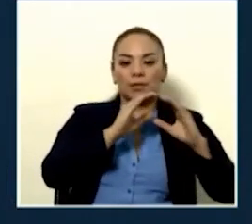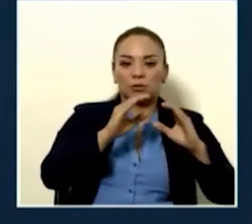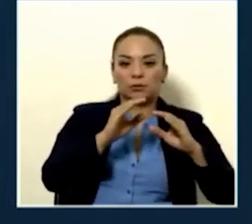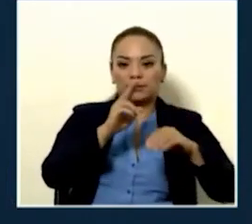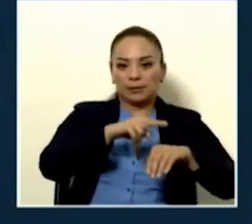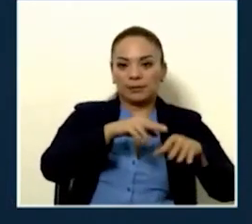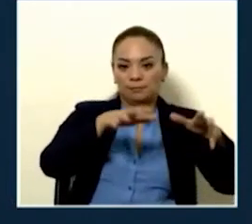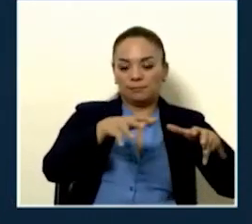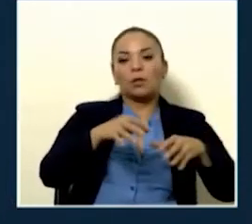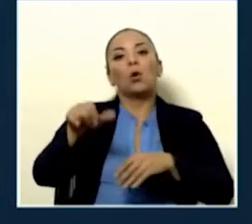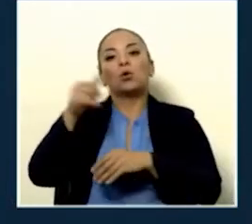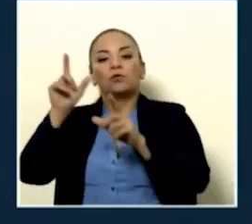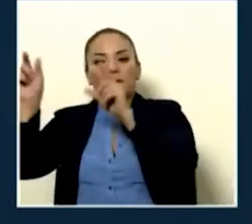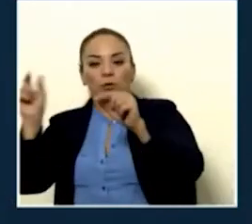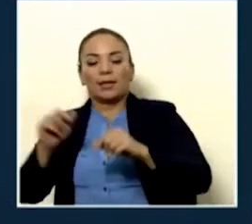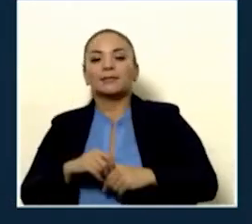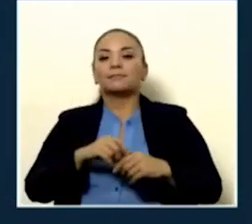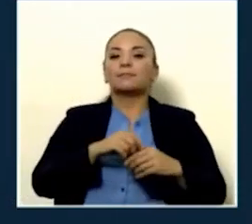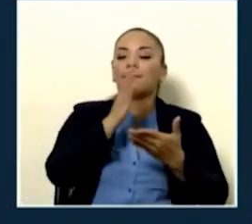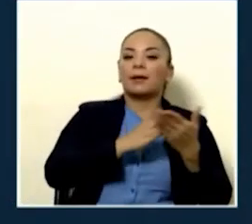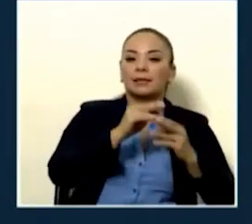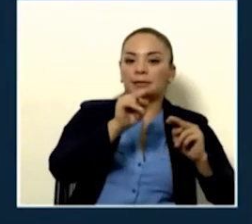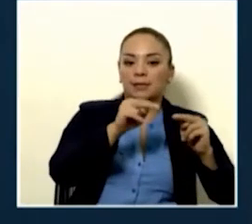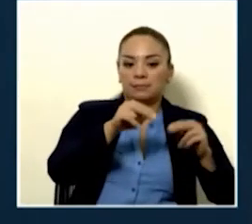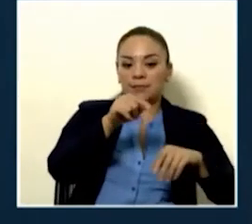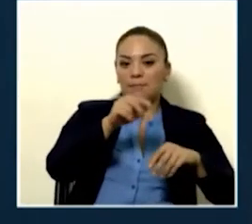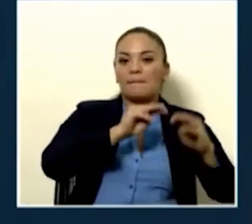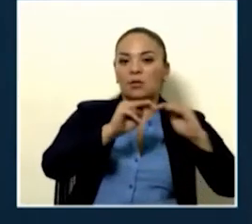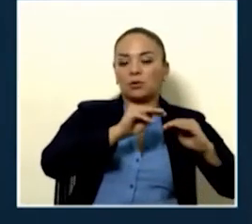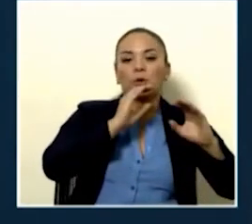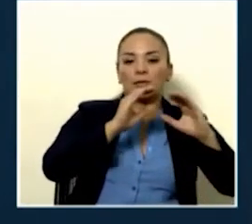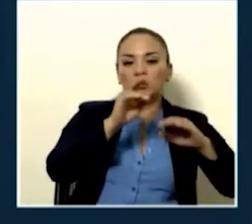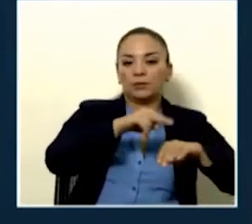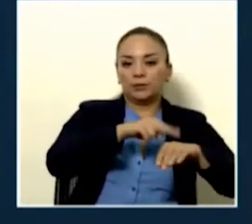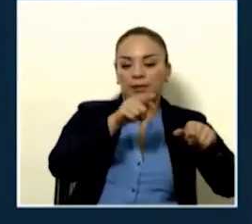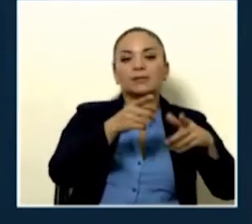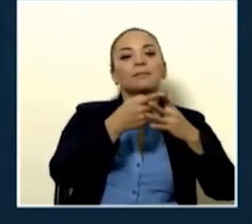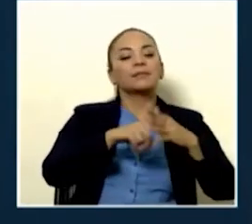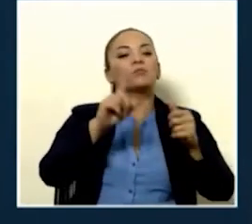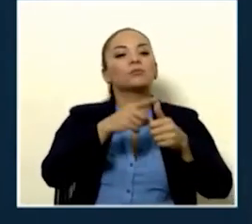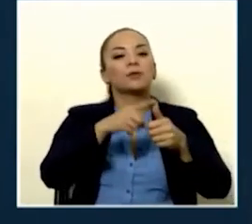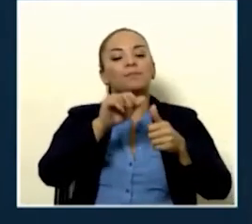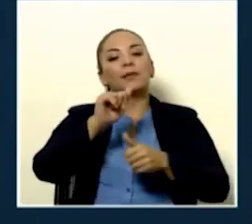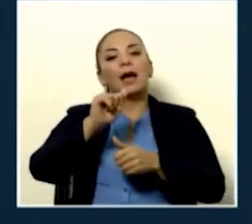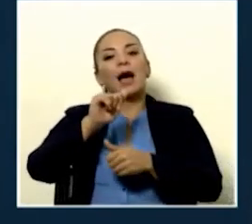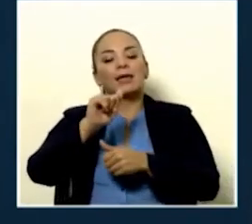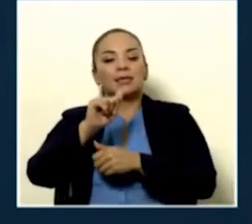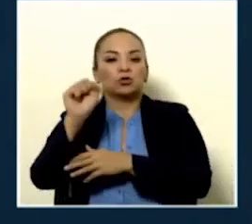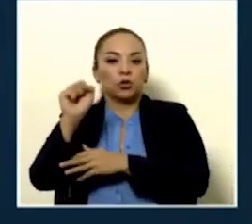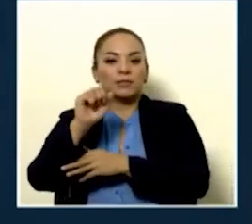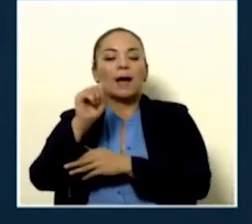regionales. Iniciamos con el bloque para medios nacionales presentes acá en Casa Presidencial e iniciamos con la consulta de Alessandro Solís